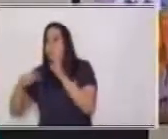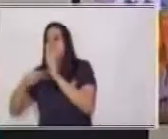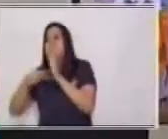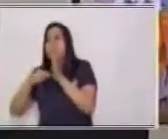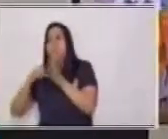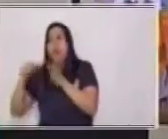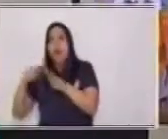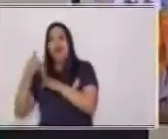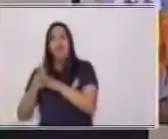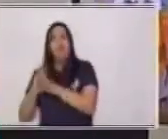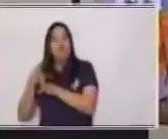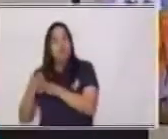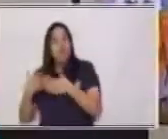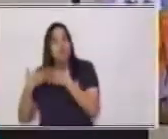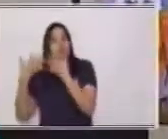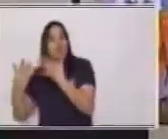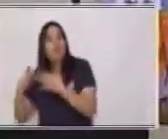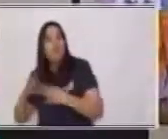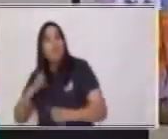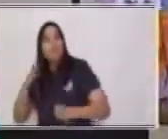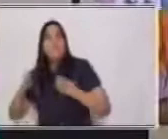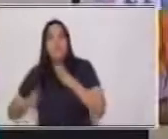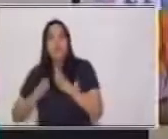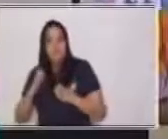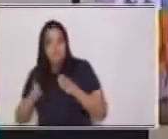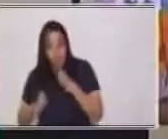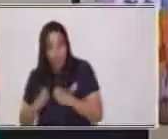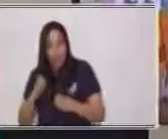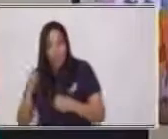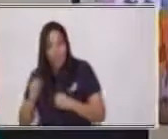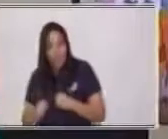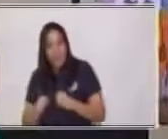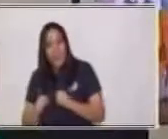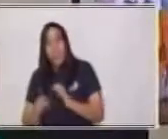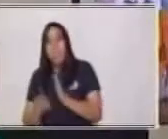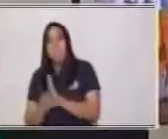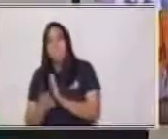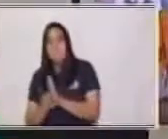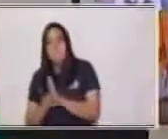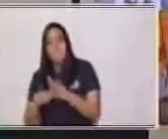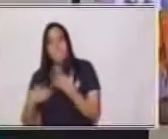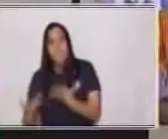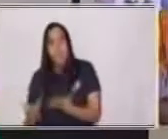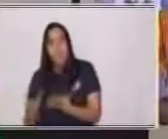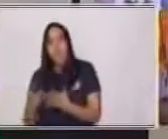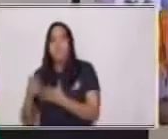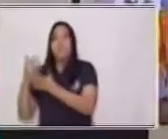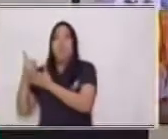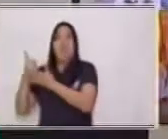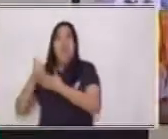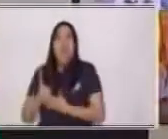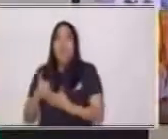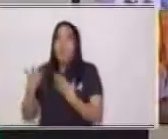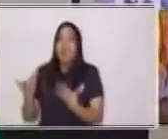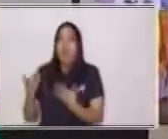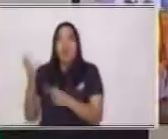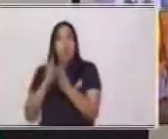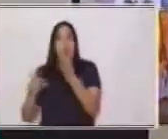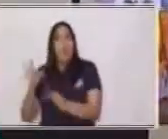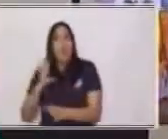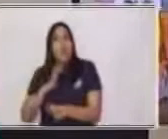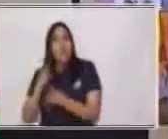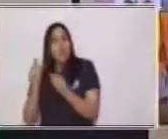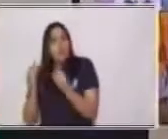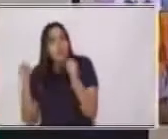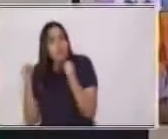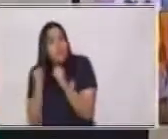utilizar para expresar nuestras emociones, ¿verdad? Como tenemos la oración ayuda o tengo mucho frío. Estas